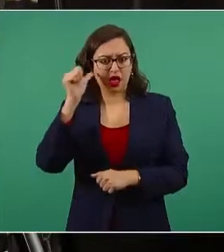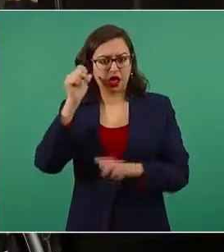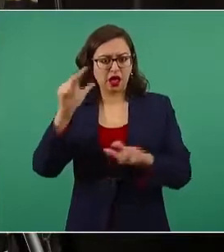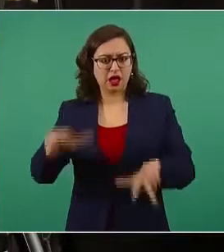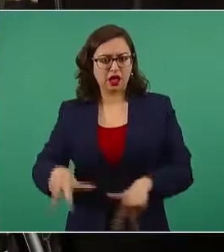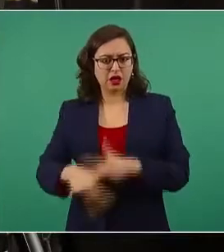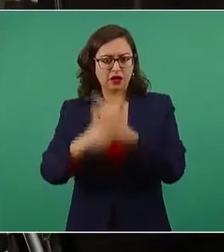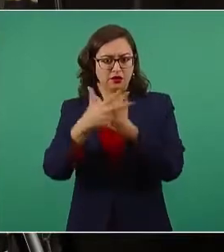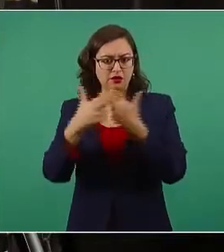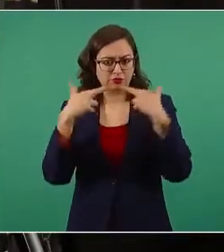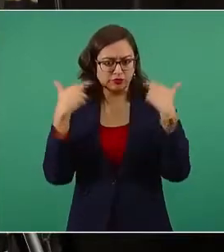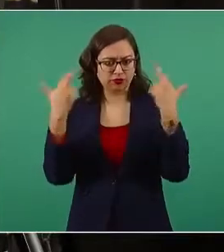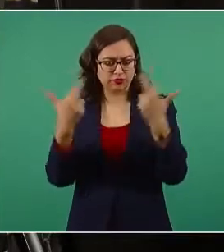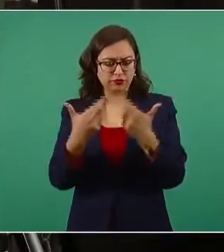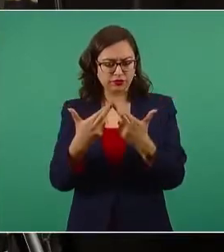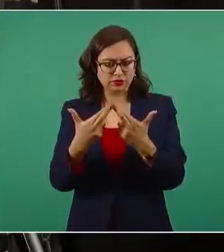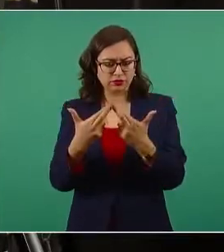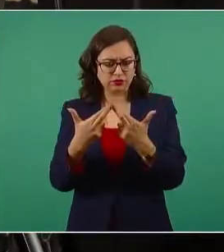hoy ya los